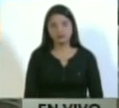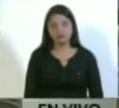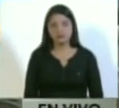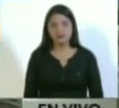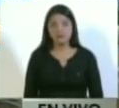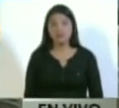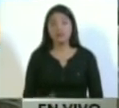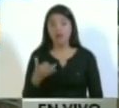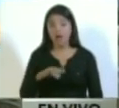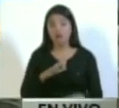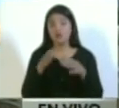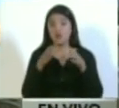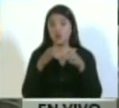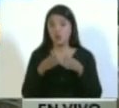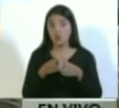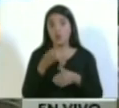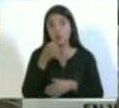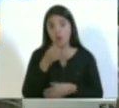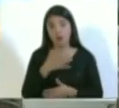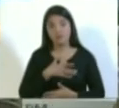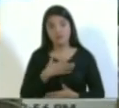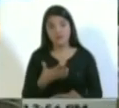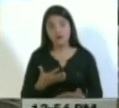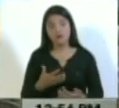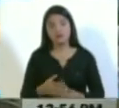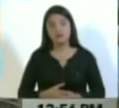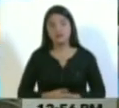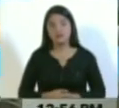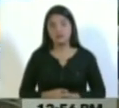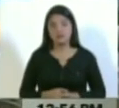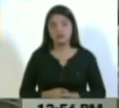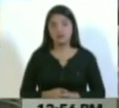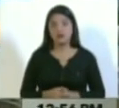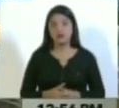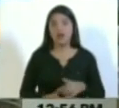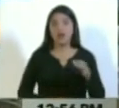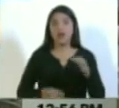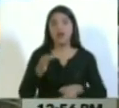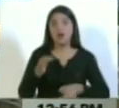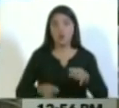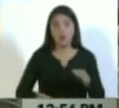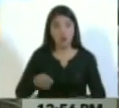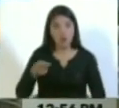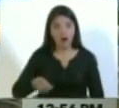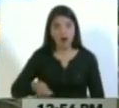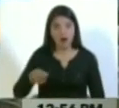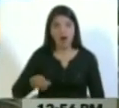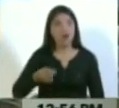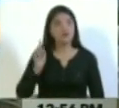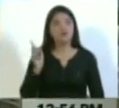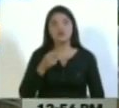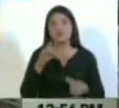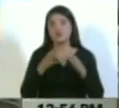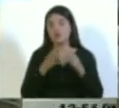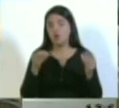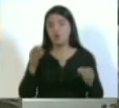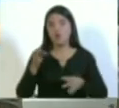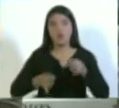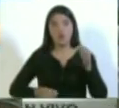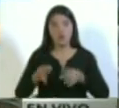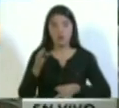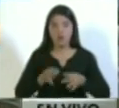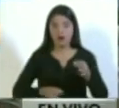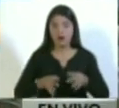todo un equipo del juez rector con la juez del circuito penal, están todos los jueces que